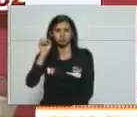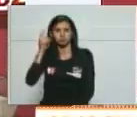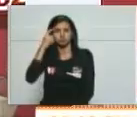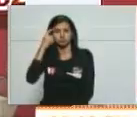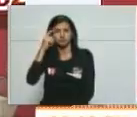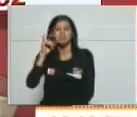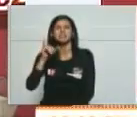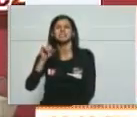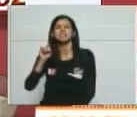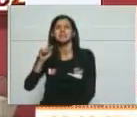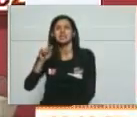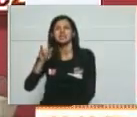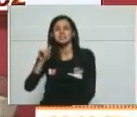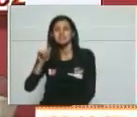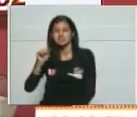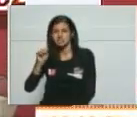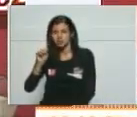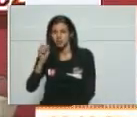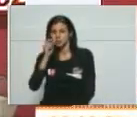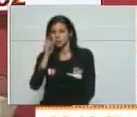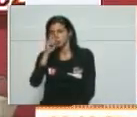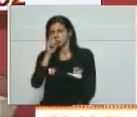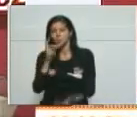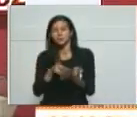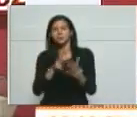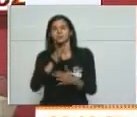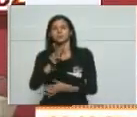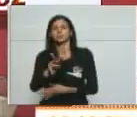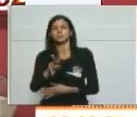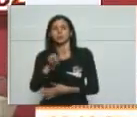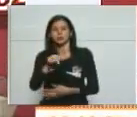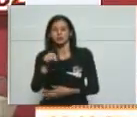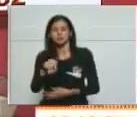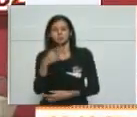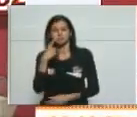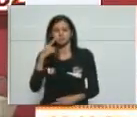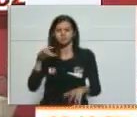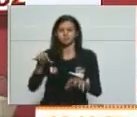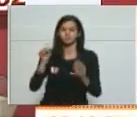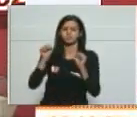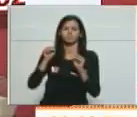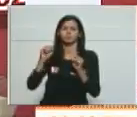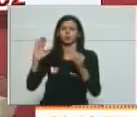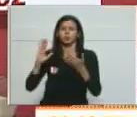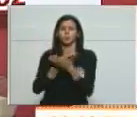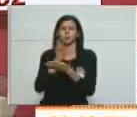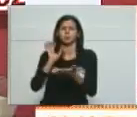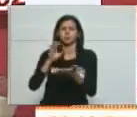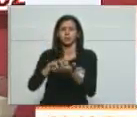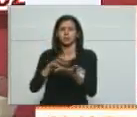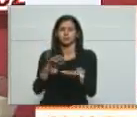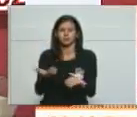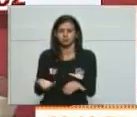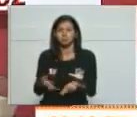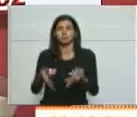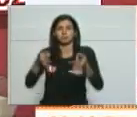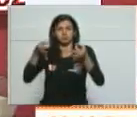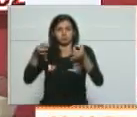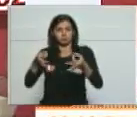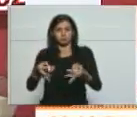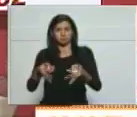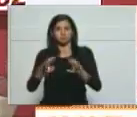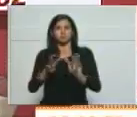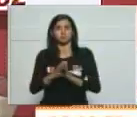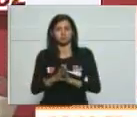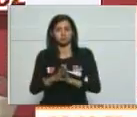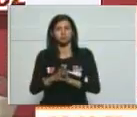Rodríguez en el año 2002 dijo aquí lo que es un golpe de Estado. Con cuánta dignidad lo hizo en